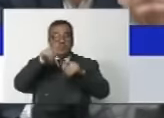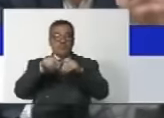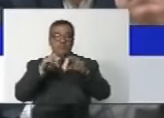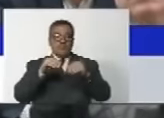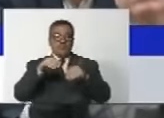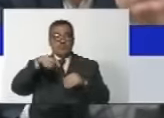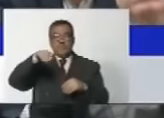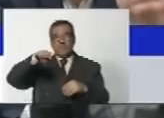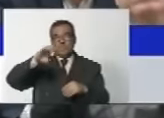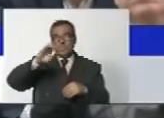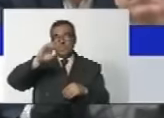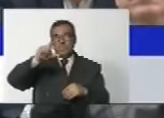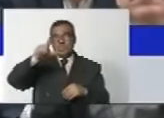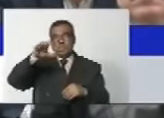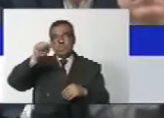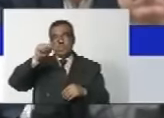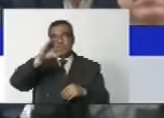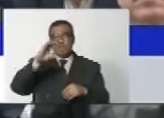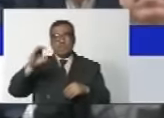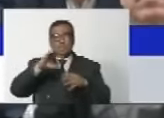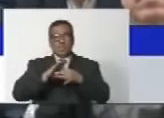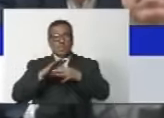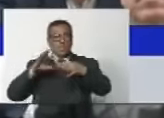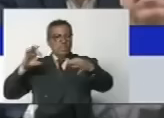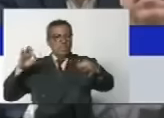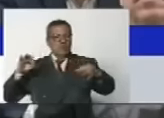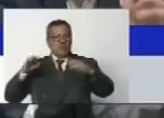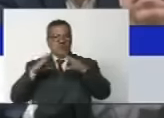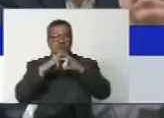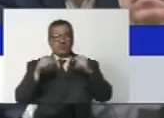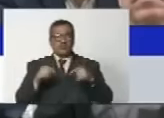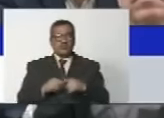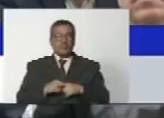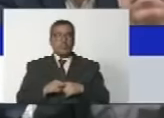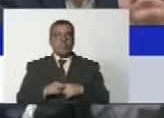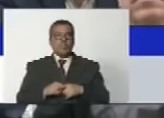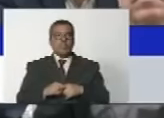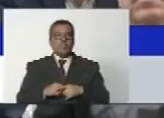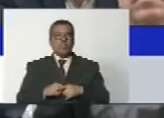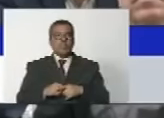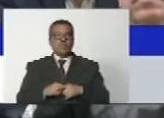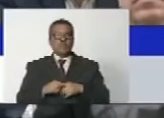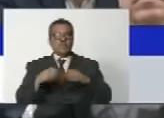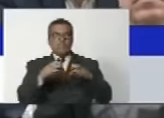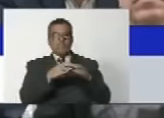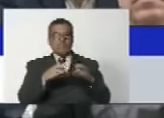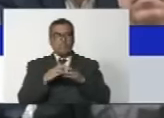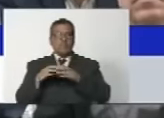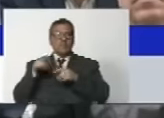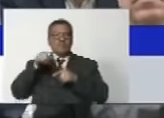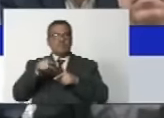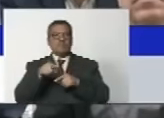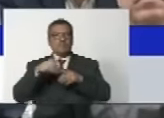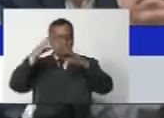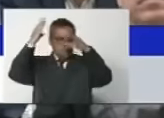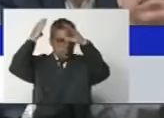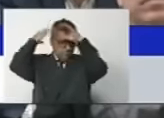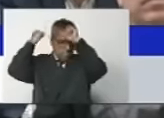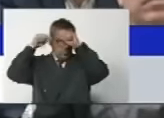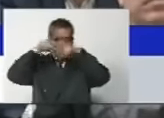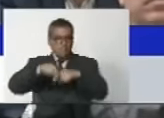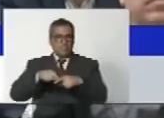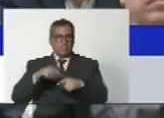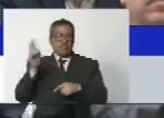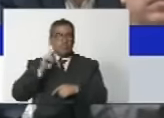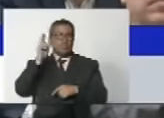del CELAC de retirar toda la delegación, la legación diplomática de